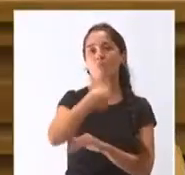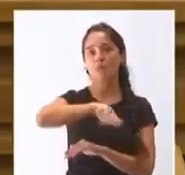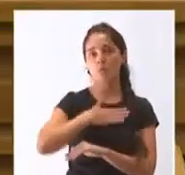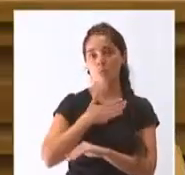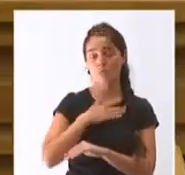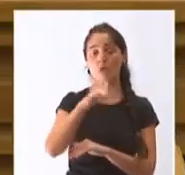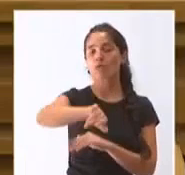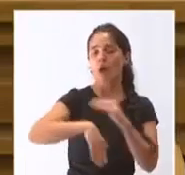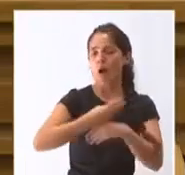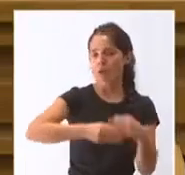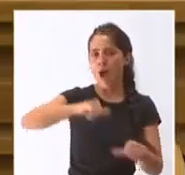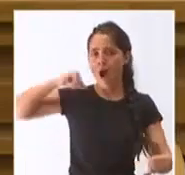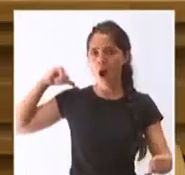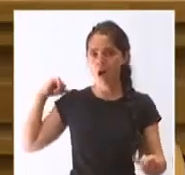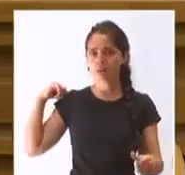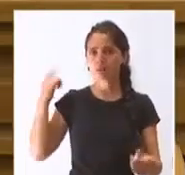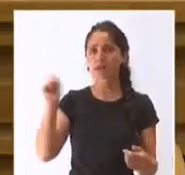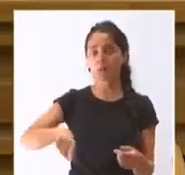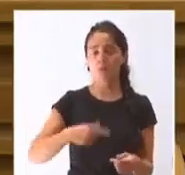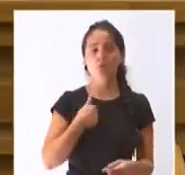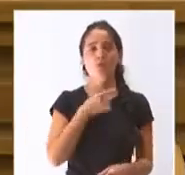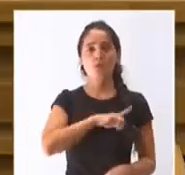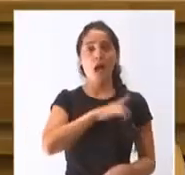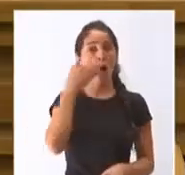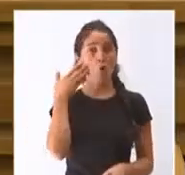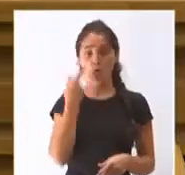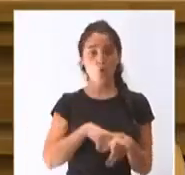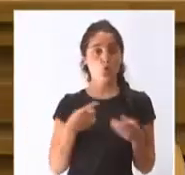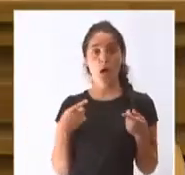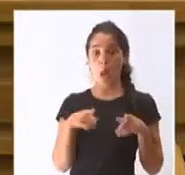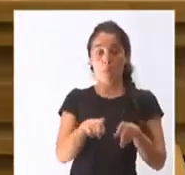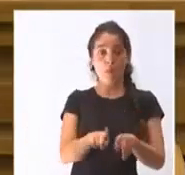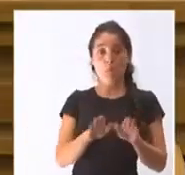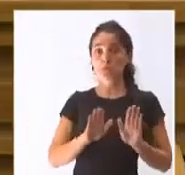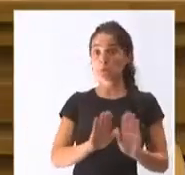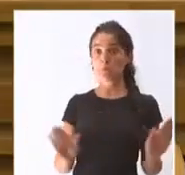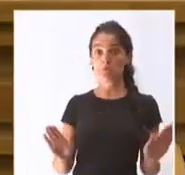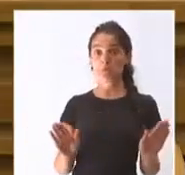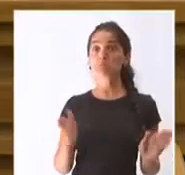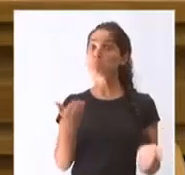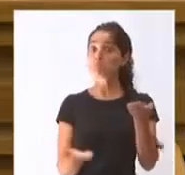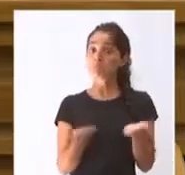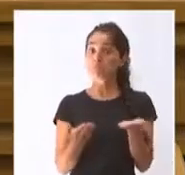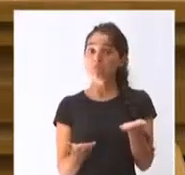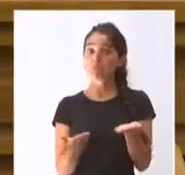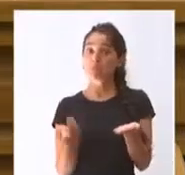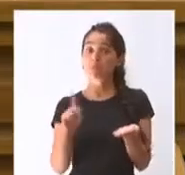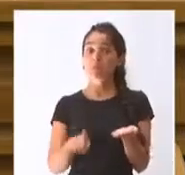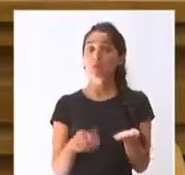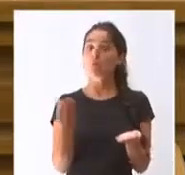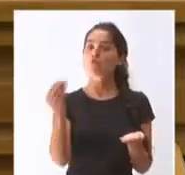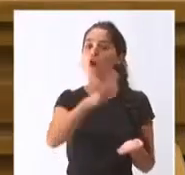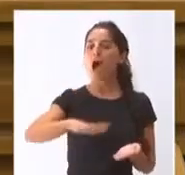pero también estoy muy orgulloso en paralelo incompatible mente y equiparable mente con los multitud de espacios